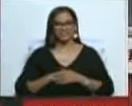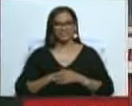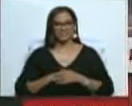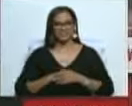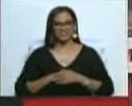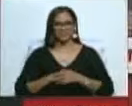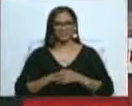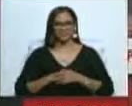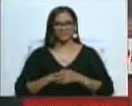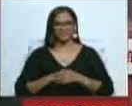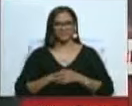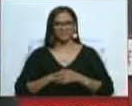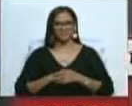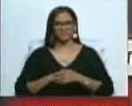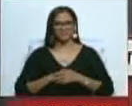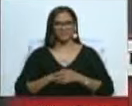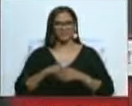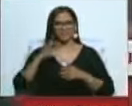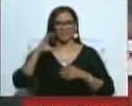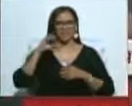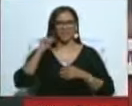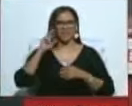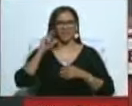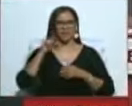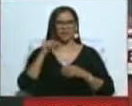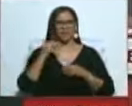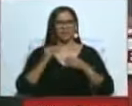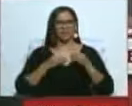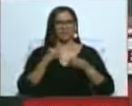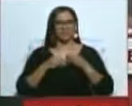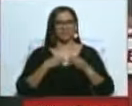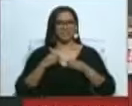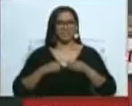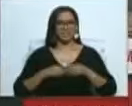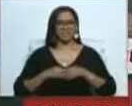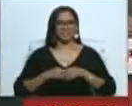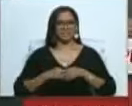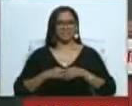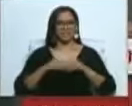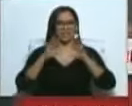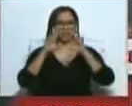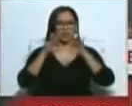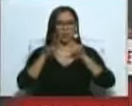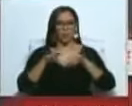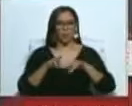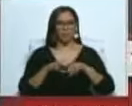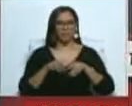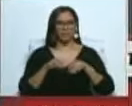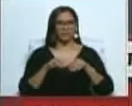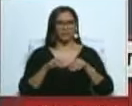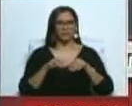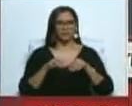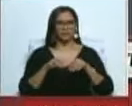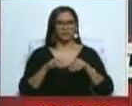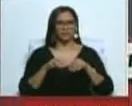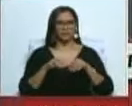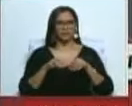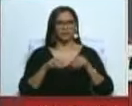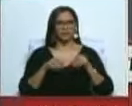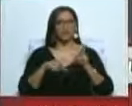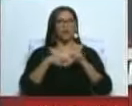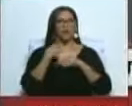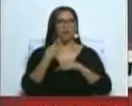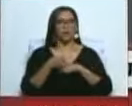Está Carlos Apurro, vino también, mire. Carlos Apurro. Está haciendo el documental, o dándole